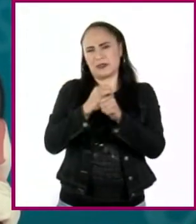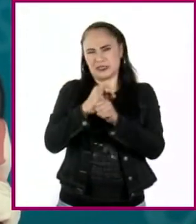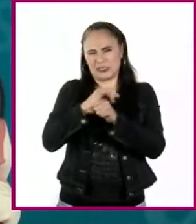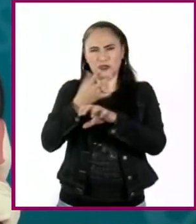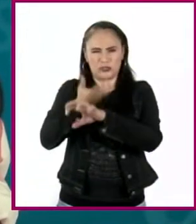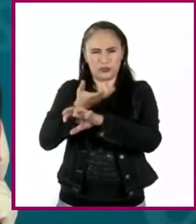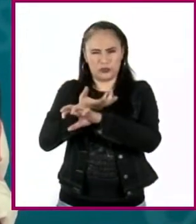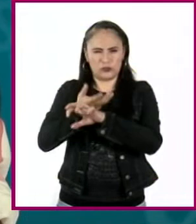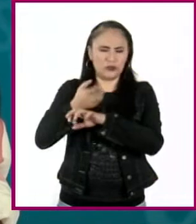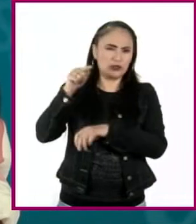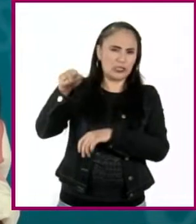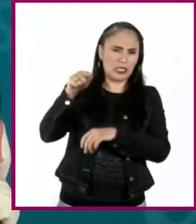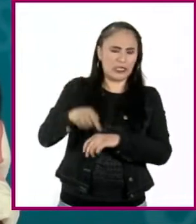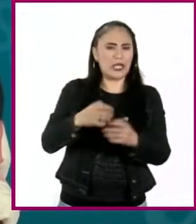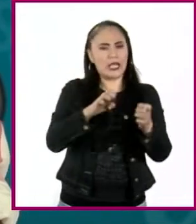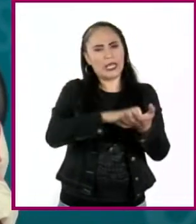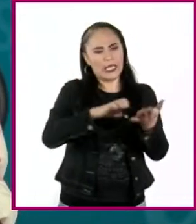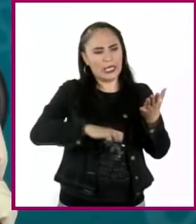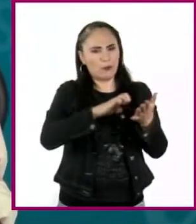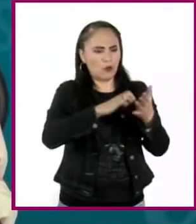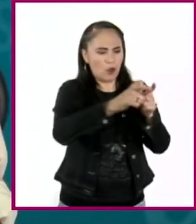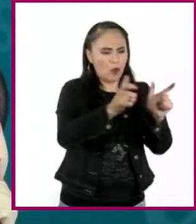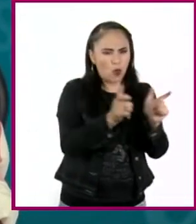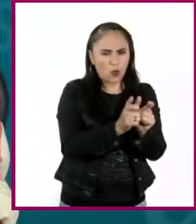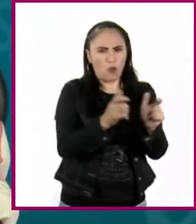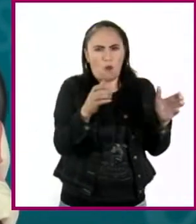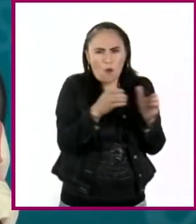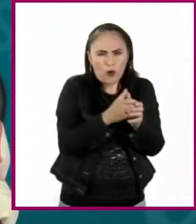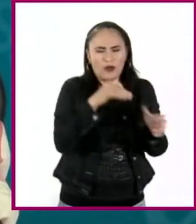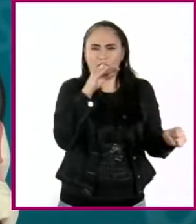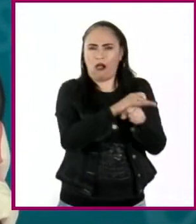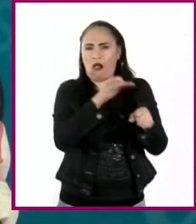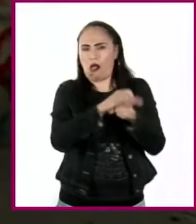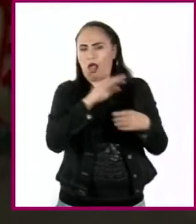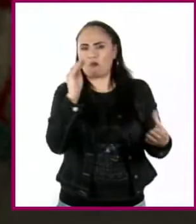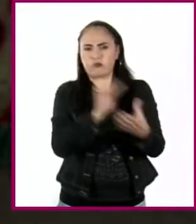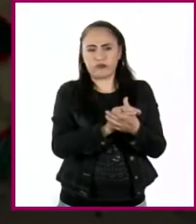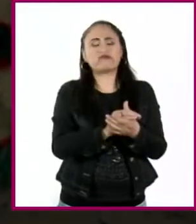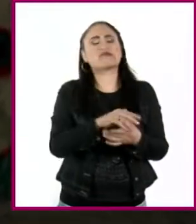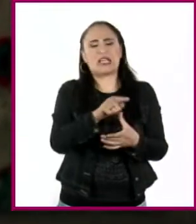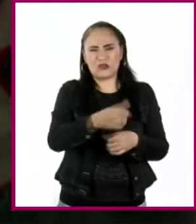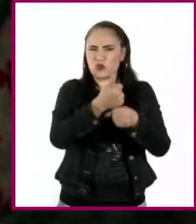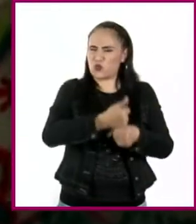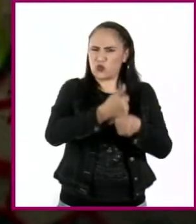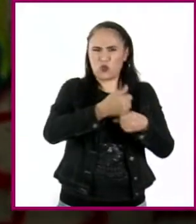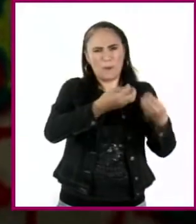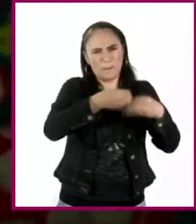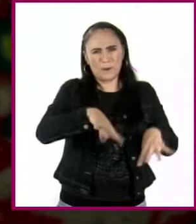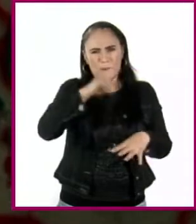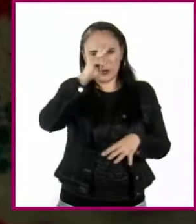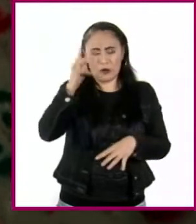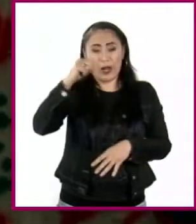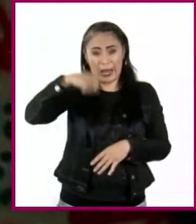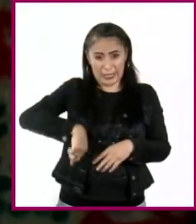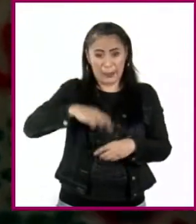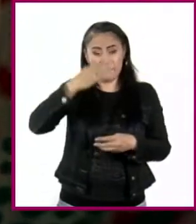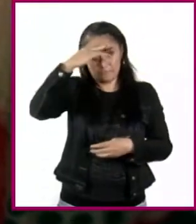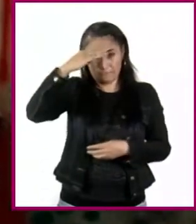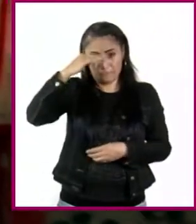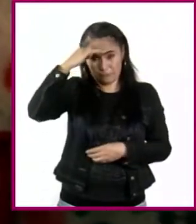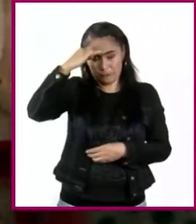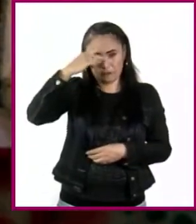mencionan algunos ejemplos de grupos vulnerados que siguen padeciendo altos niveles de violencia. Por ejemplo, en México, el grupo con más